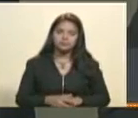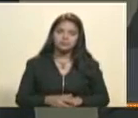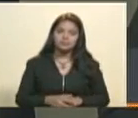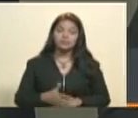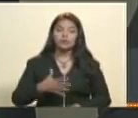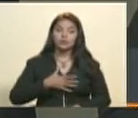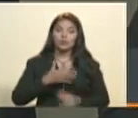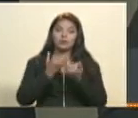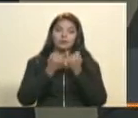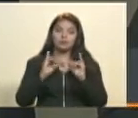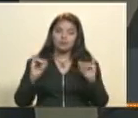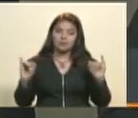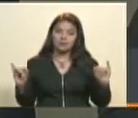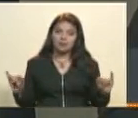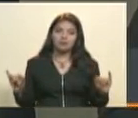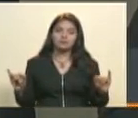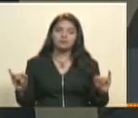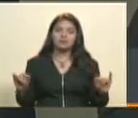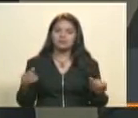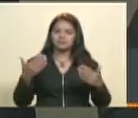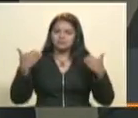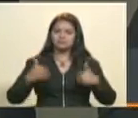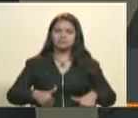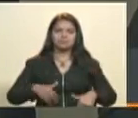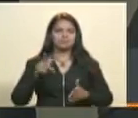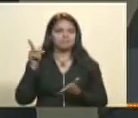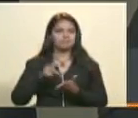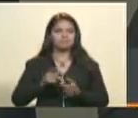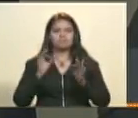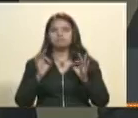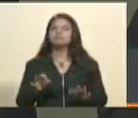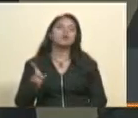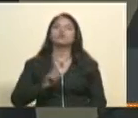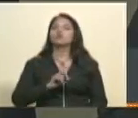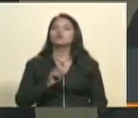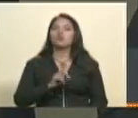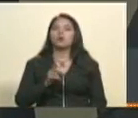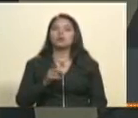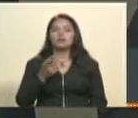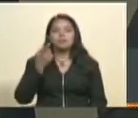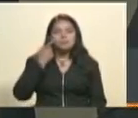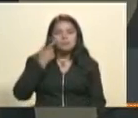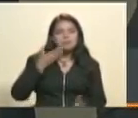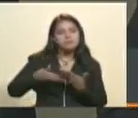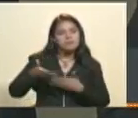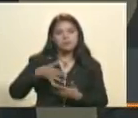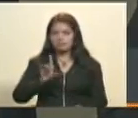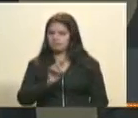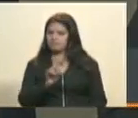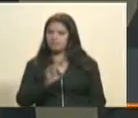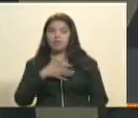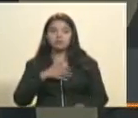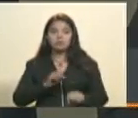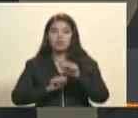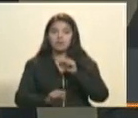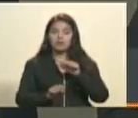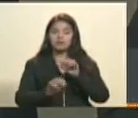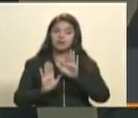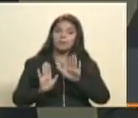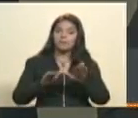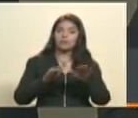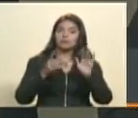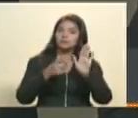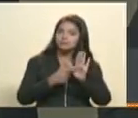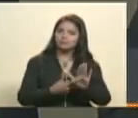Nuestra independencia y autodeterminación no se negocian. En defensa de ella